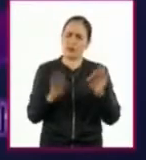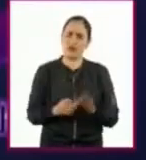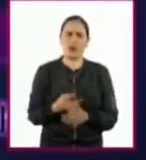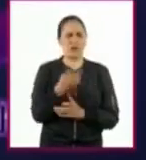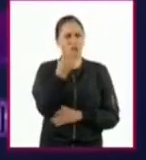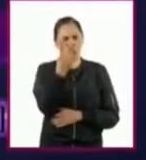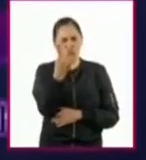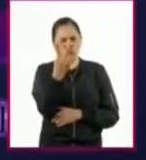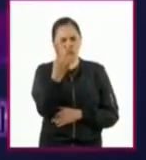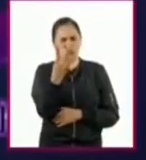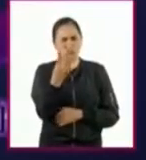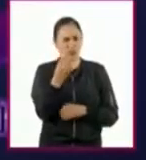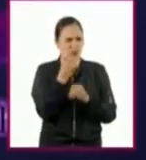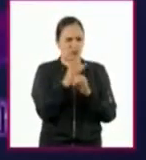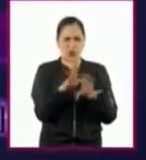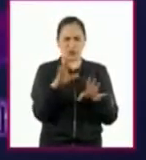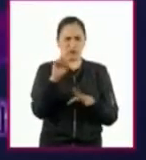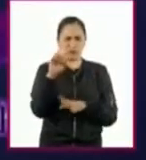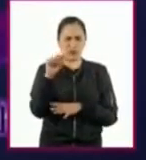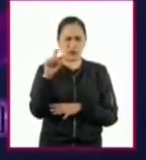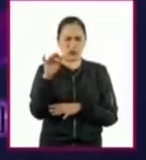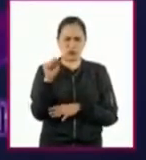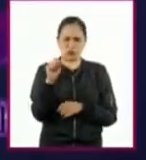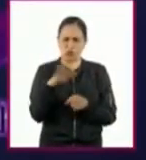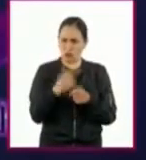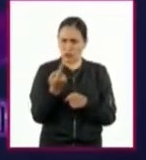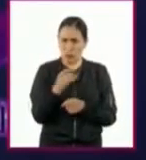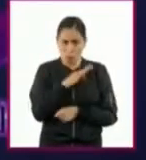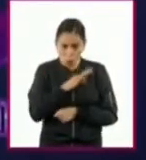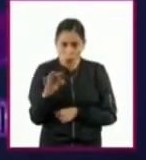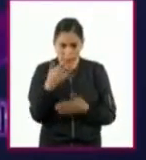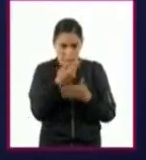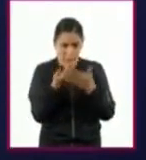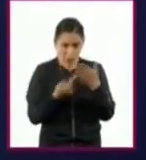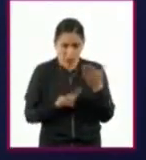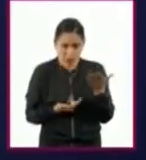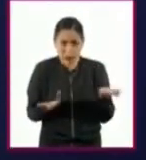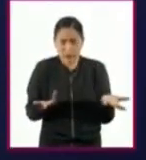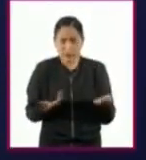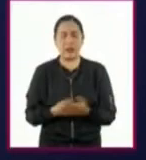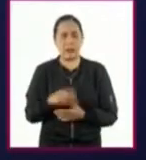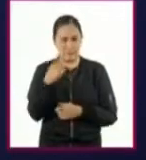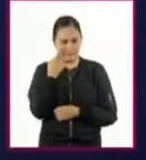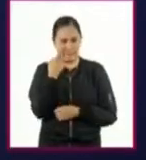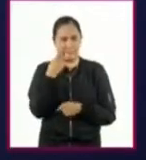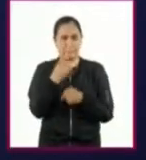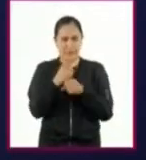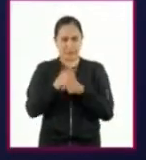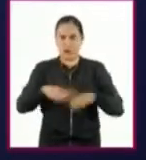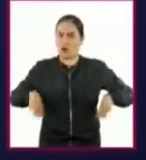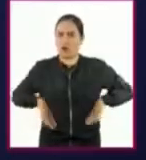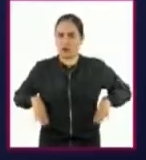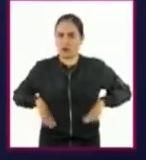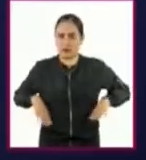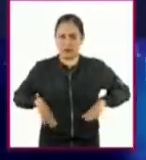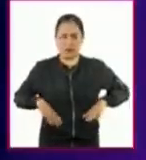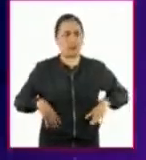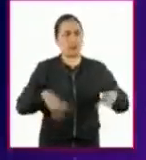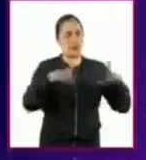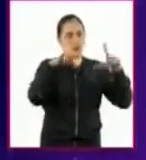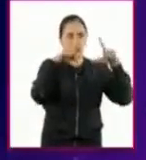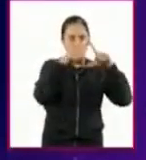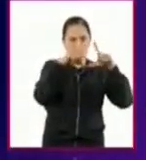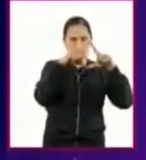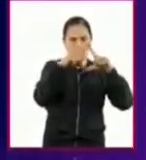dos medidas? ¿Con ellas será posible construirlos? Primero analicemos las características del cuadrado y del rectángulo.